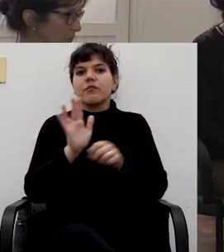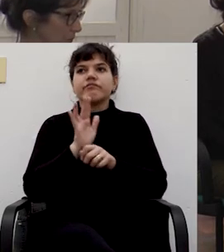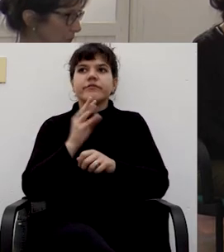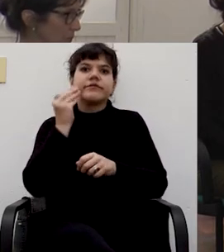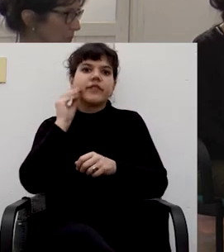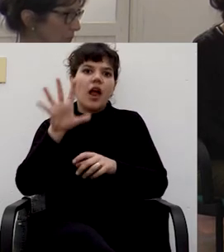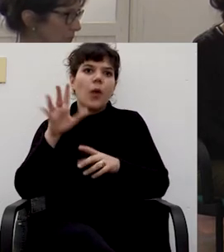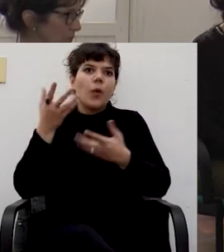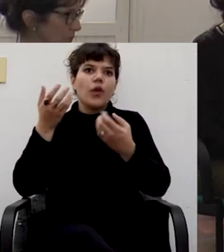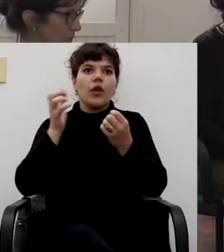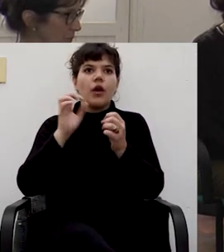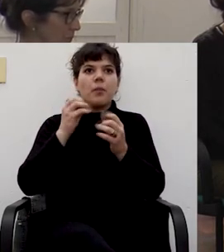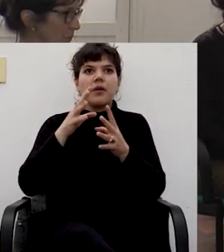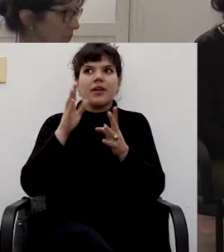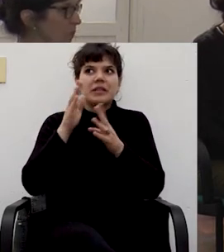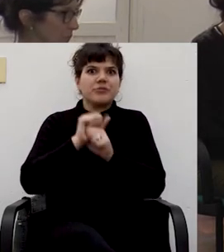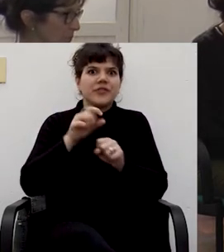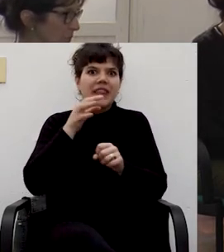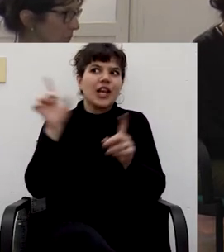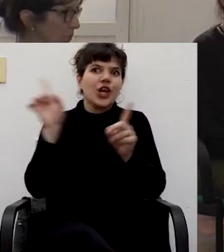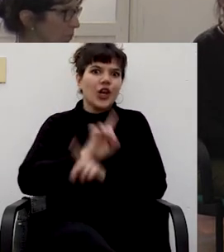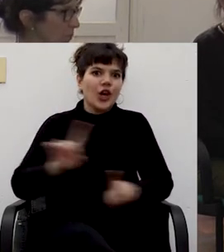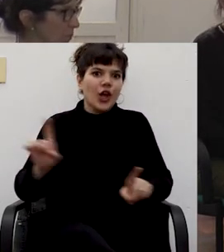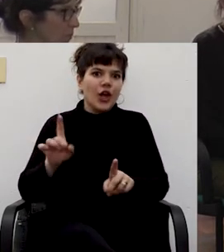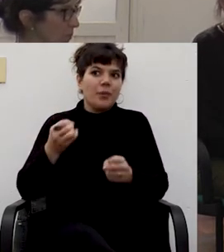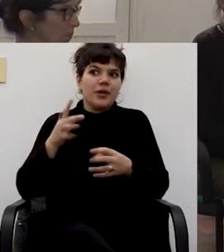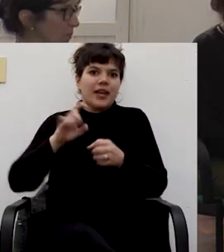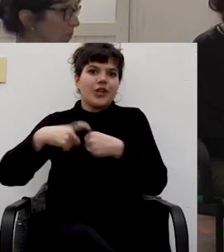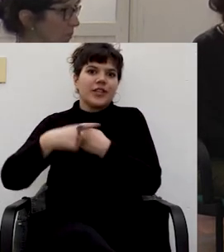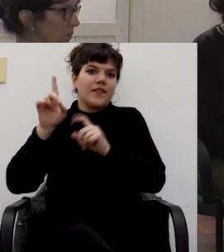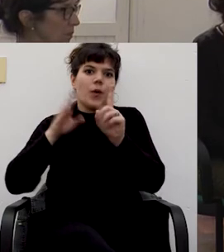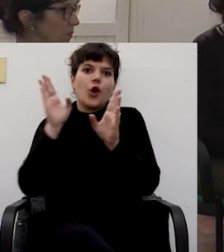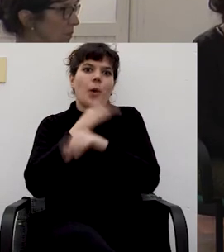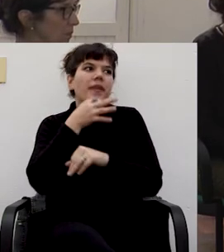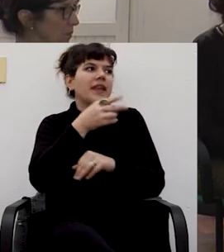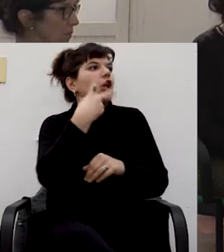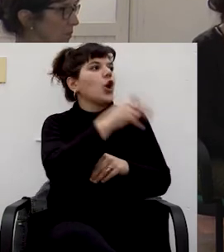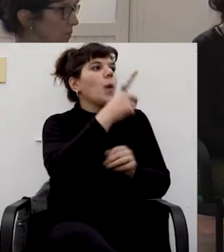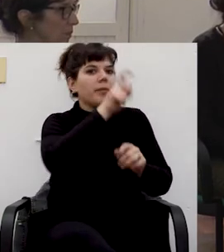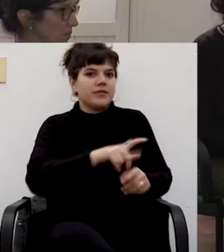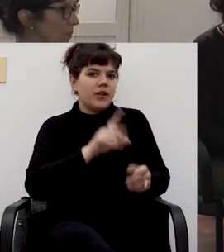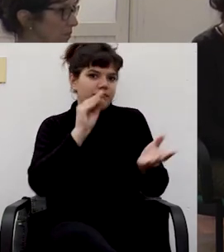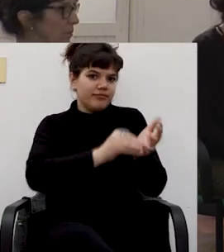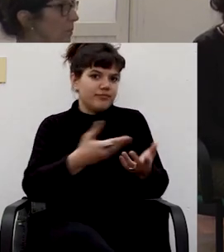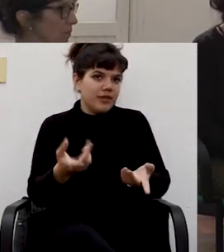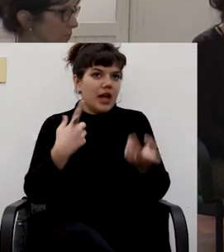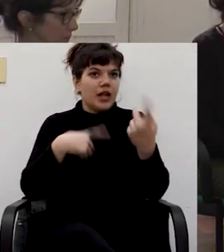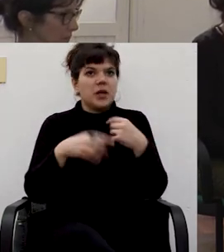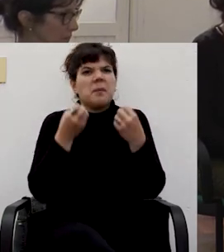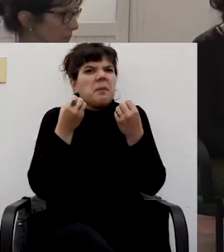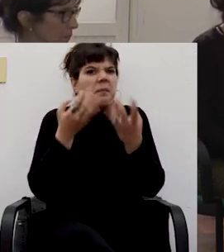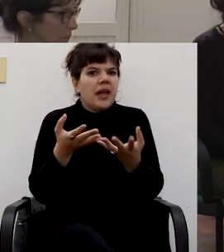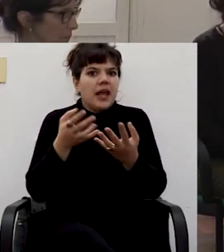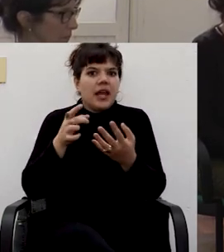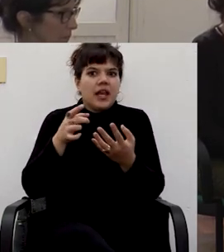bandera, porque en realidad no podría decir que no, porque un Consejo de Facultad no le puede decir a nadie que no se puede inscribir. Entonces, ¿por qué damos toda esta vueltita si en